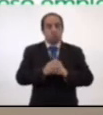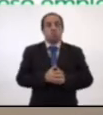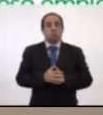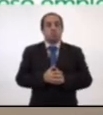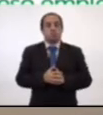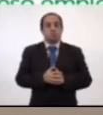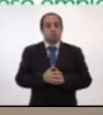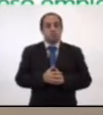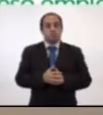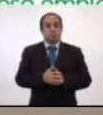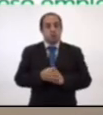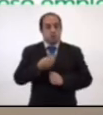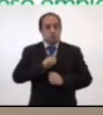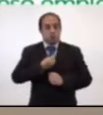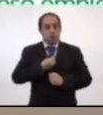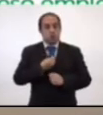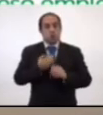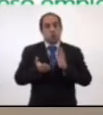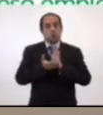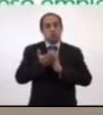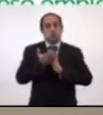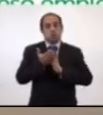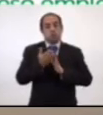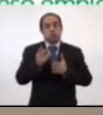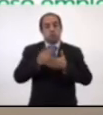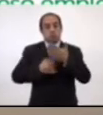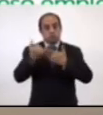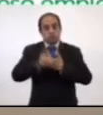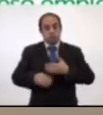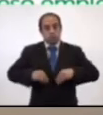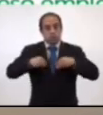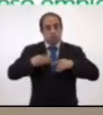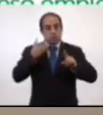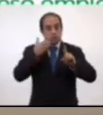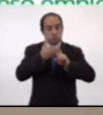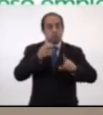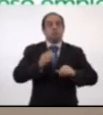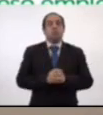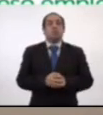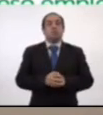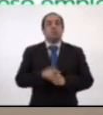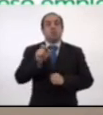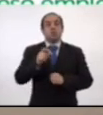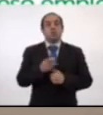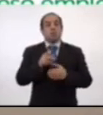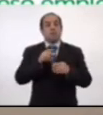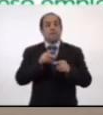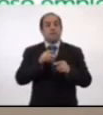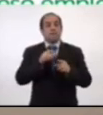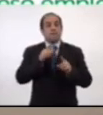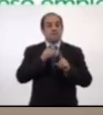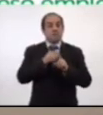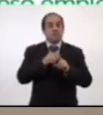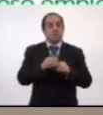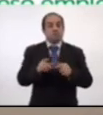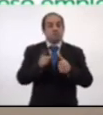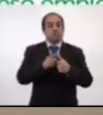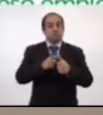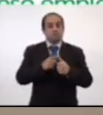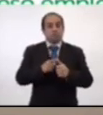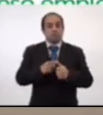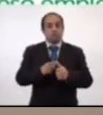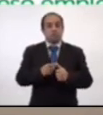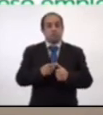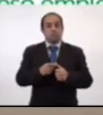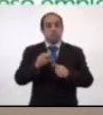y la construcción de un proyecto de vida, que es la principal función de la Comisión Ejecutiva de Atención a Víctimas en coordinación con el Gobierno de